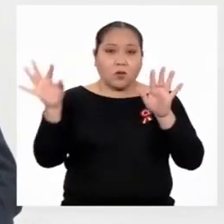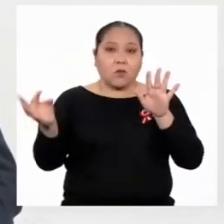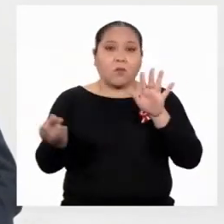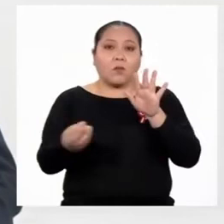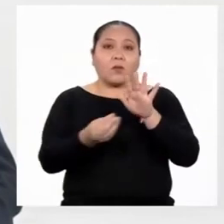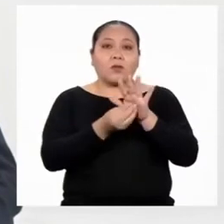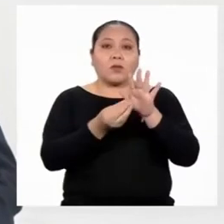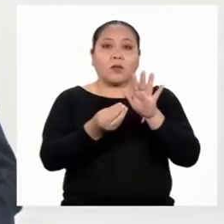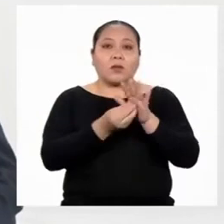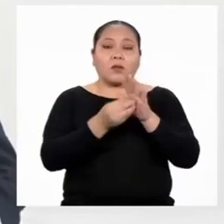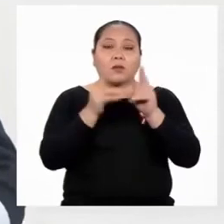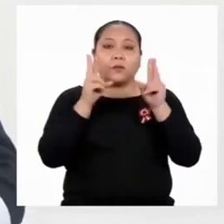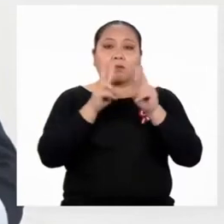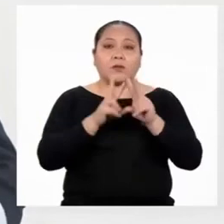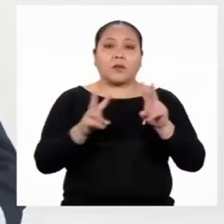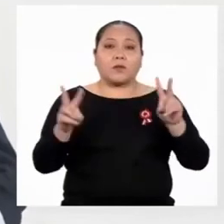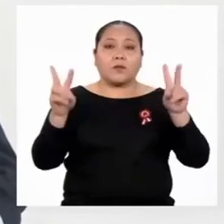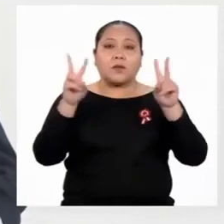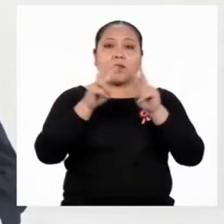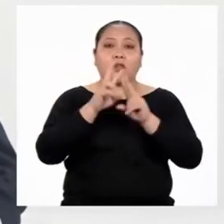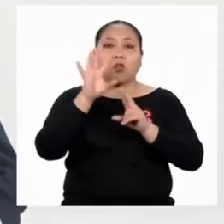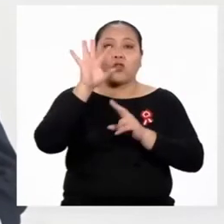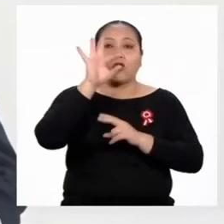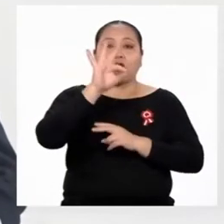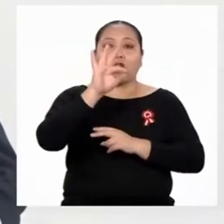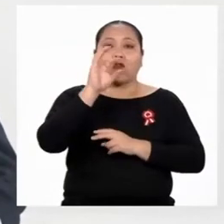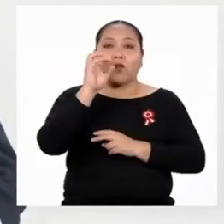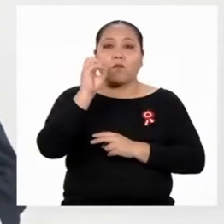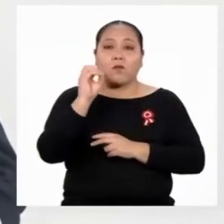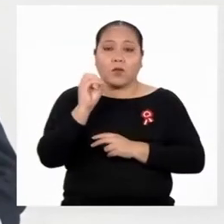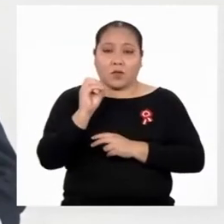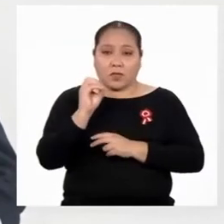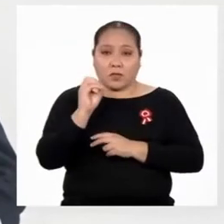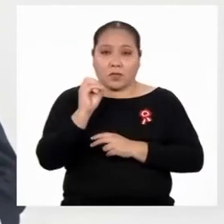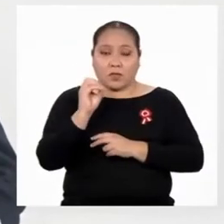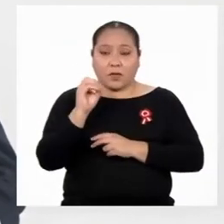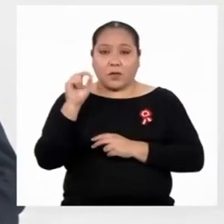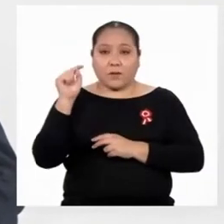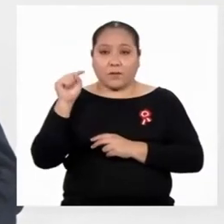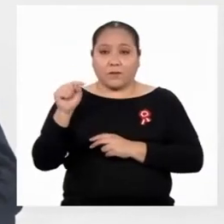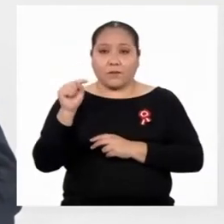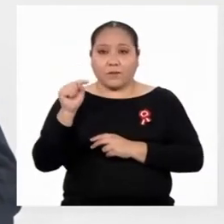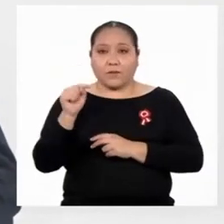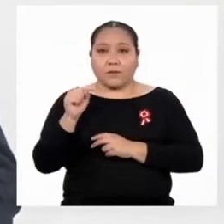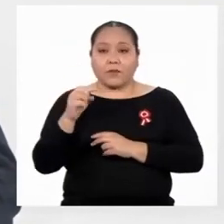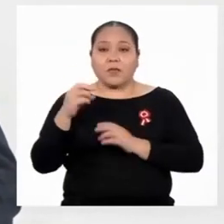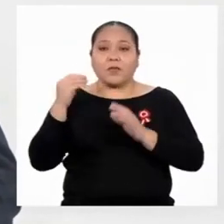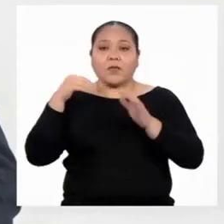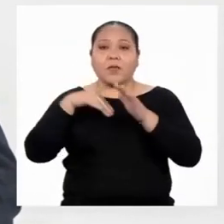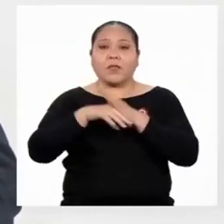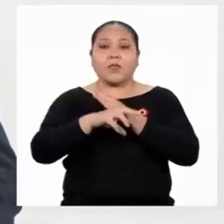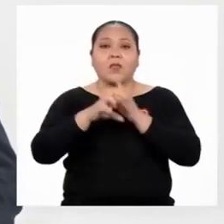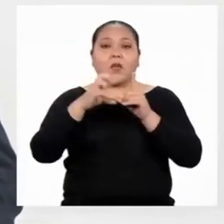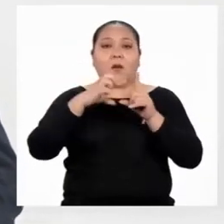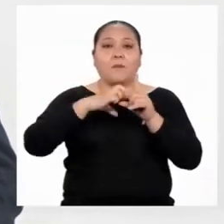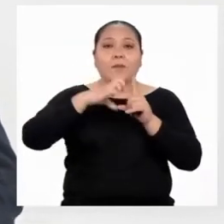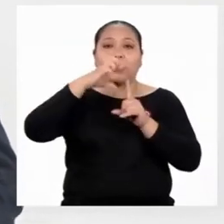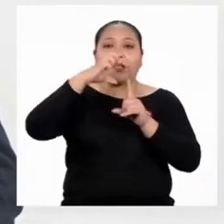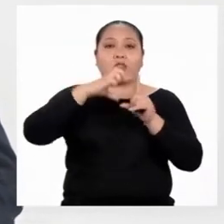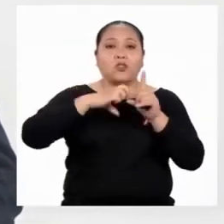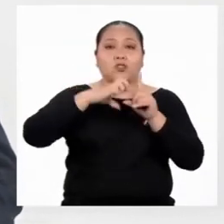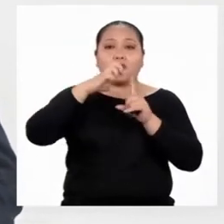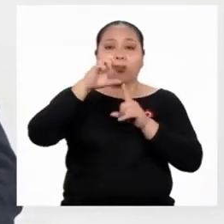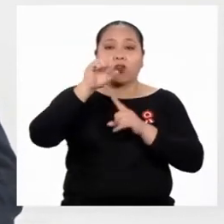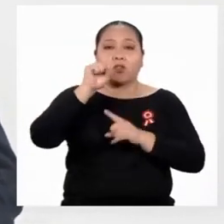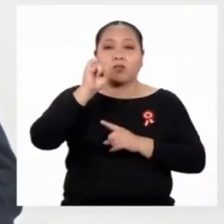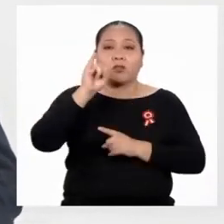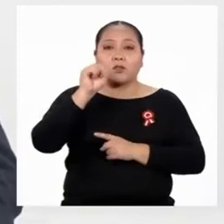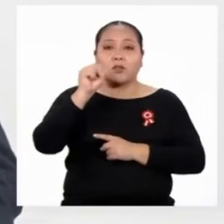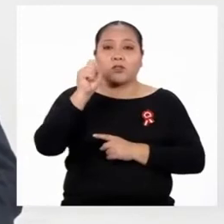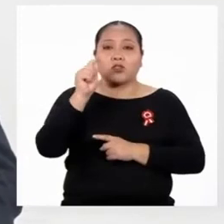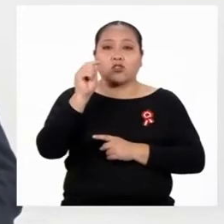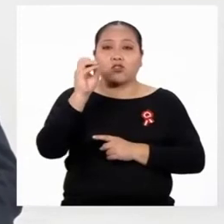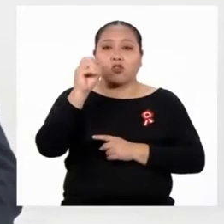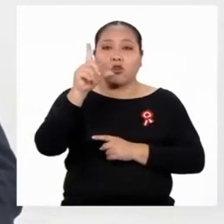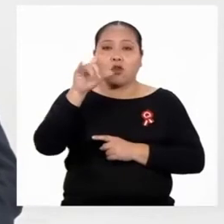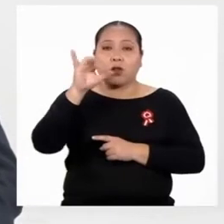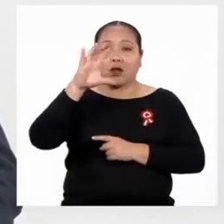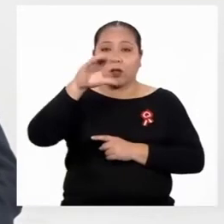agregaríamos el valor de 90 milímetros de mercurio en la presión sistólica para la categoría